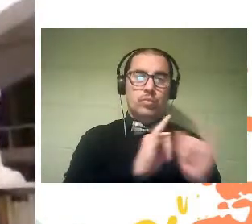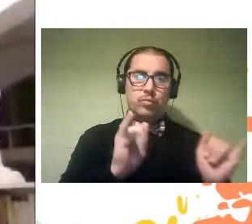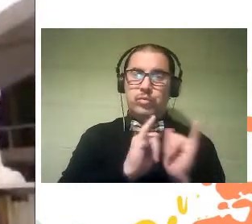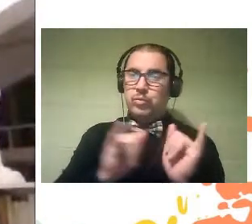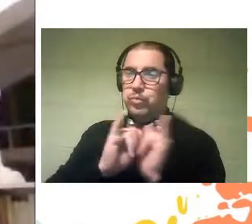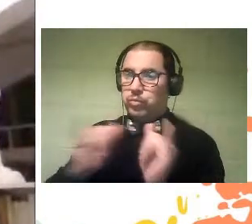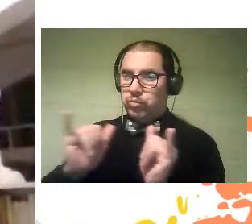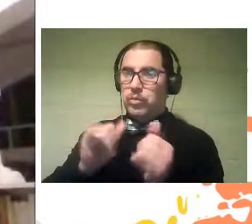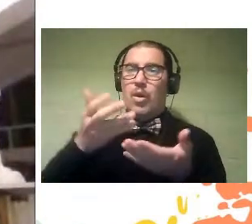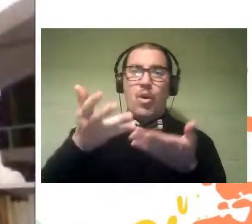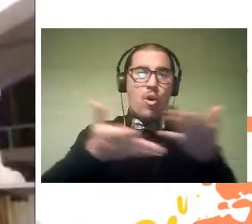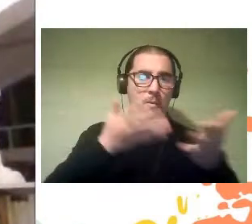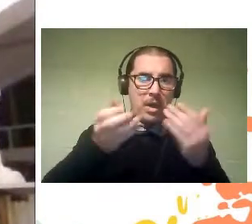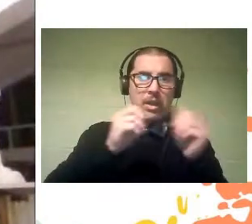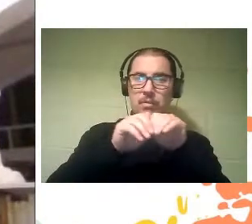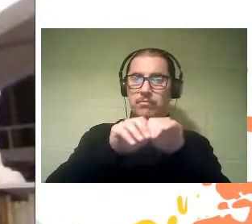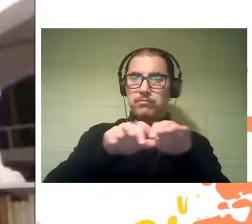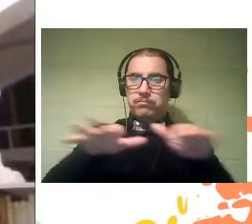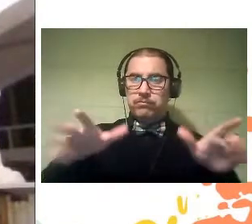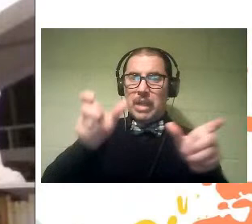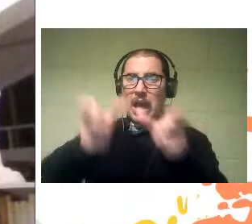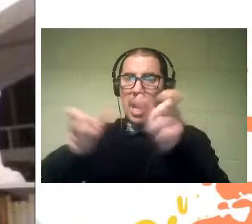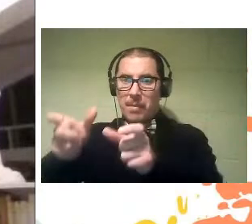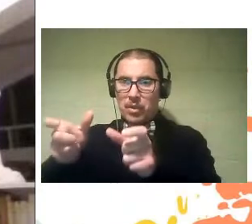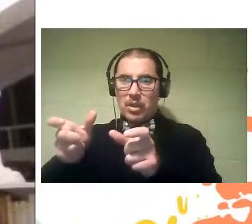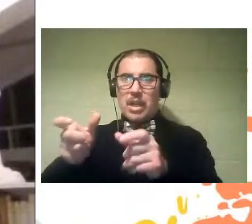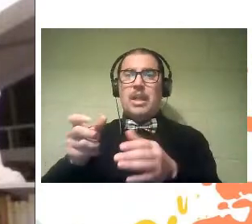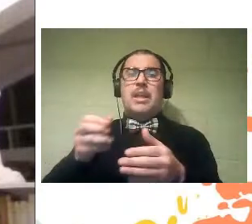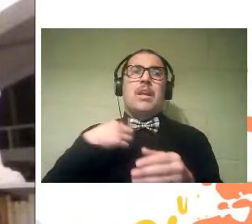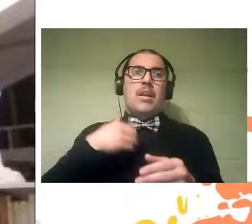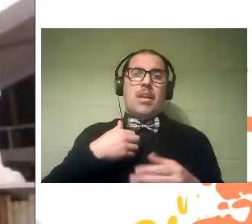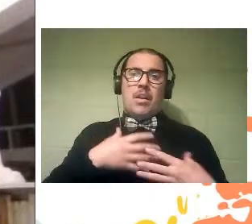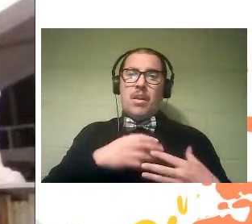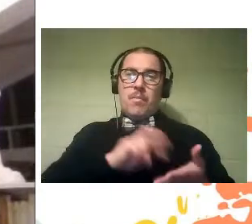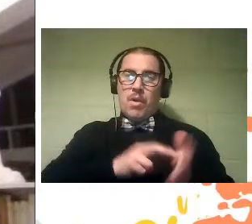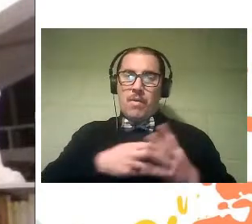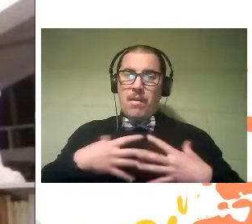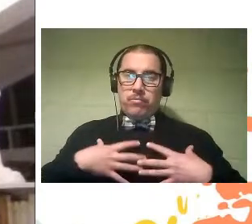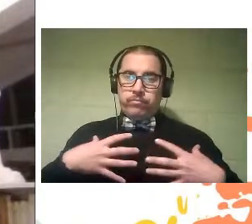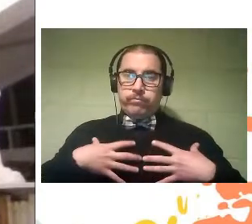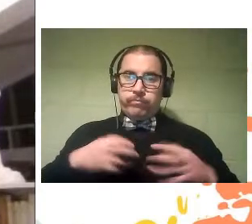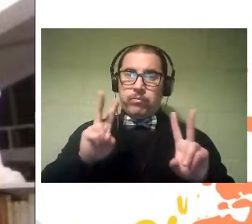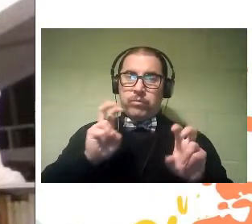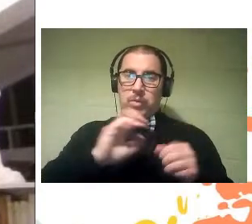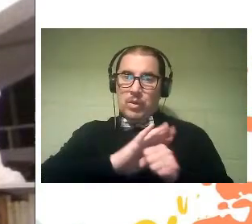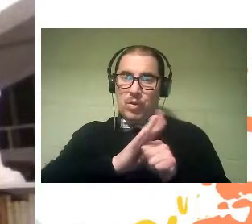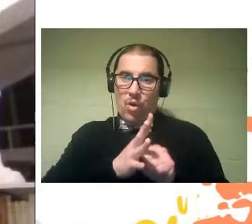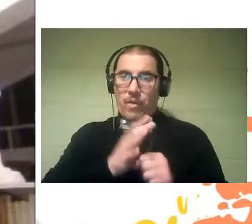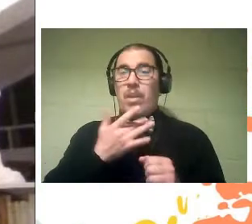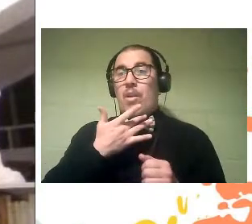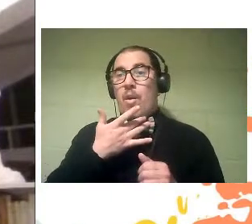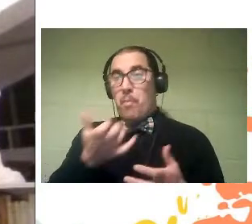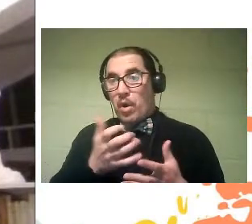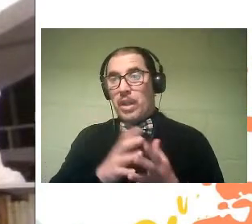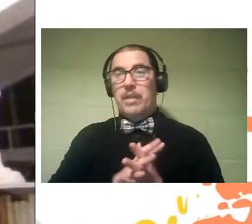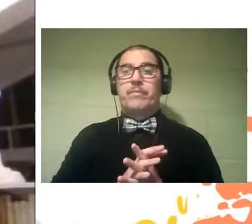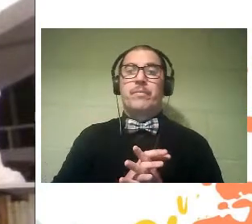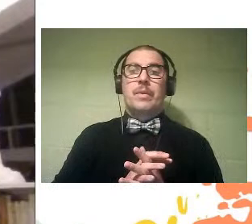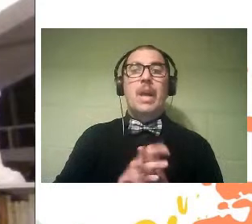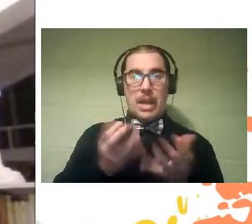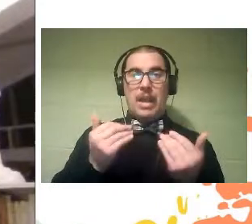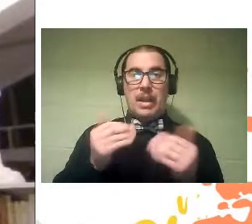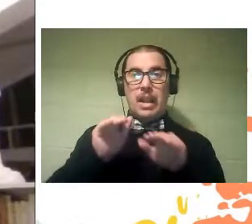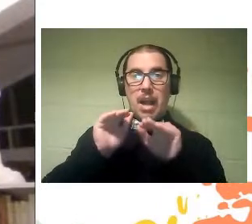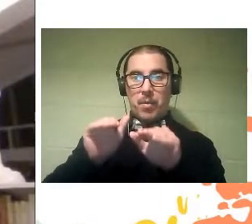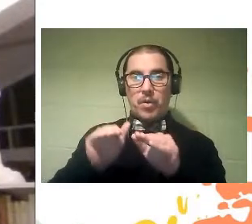lo compartan con las personas que han sido dadas de alta, porque seguramente aún necesitan